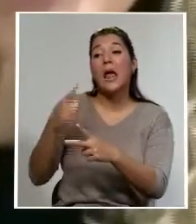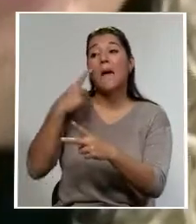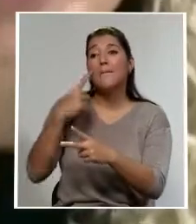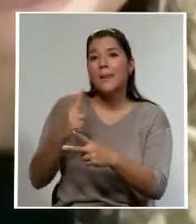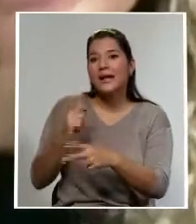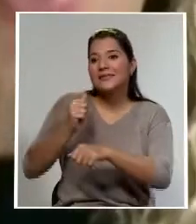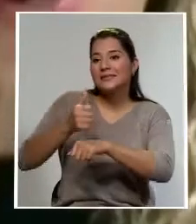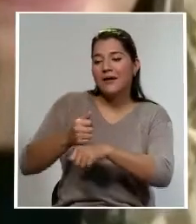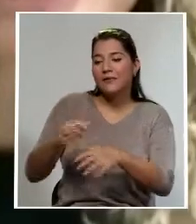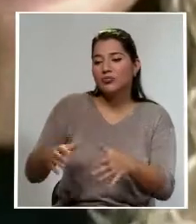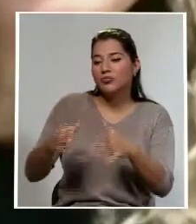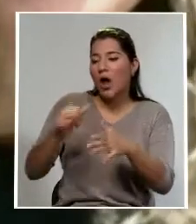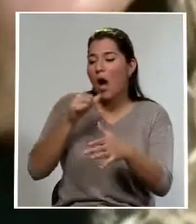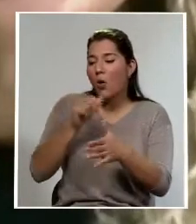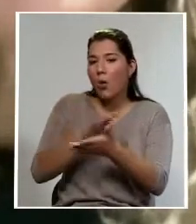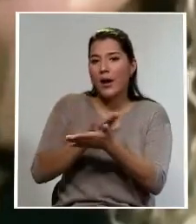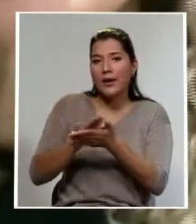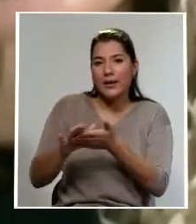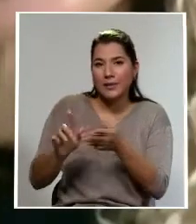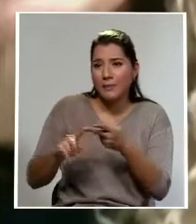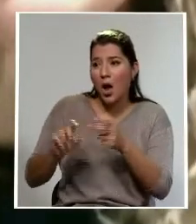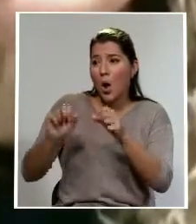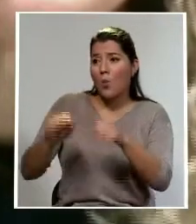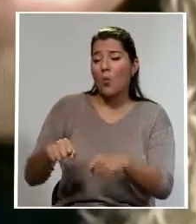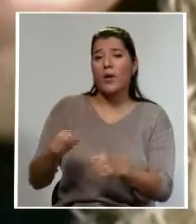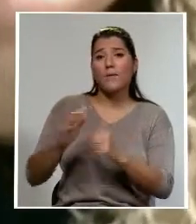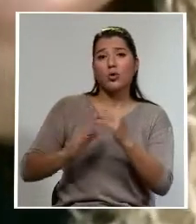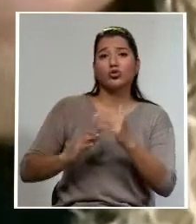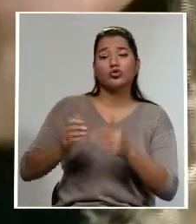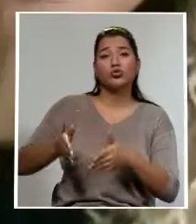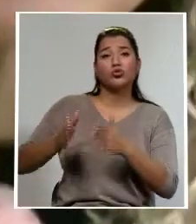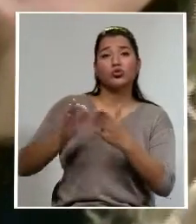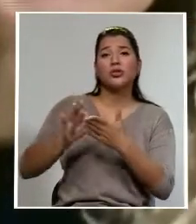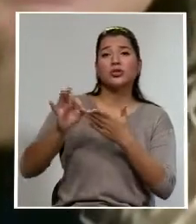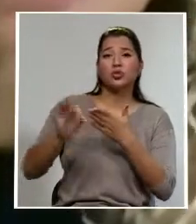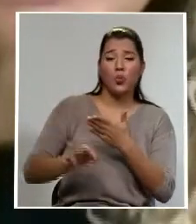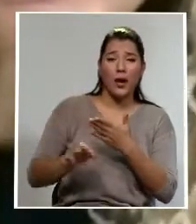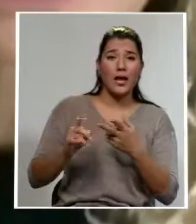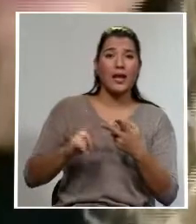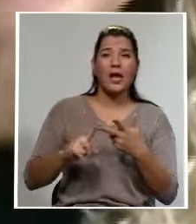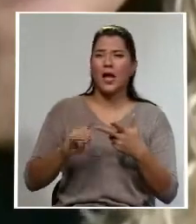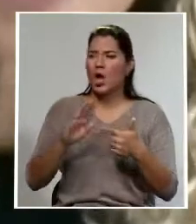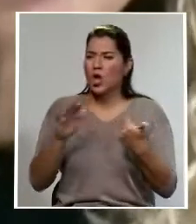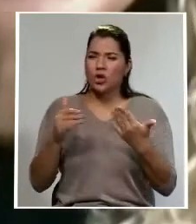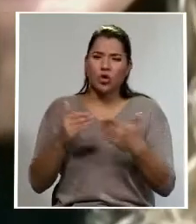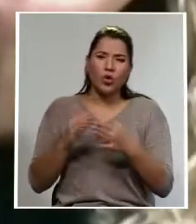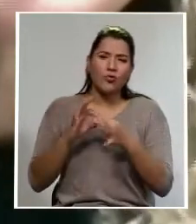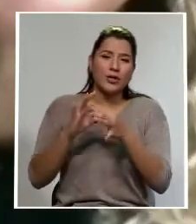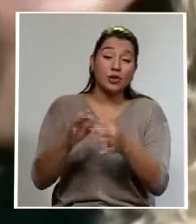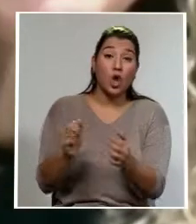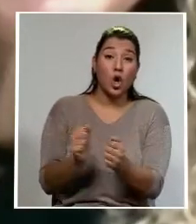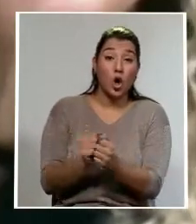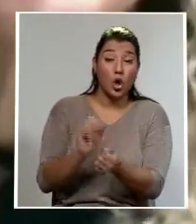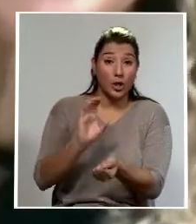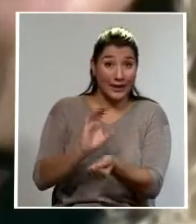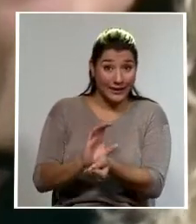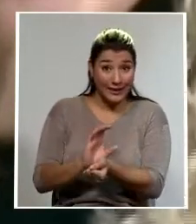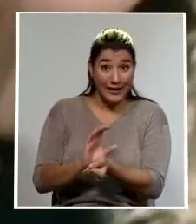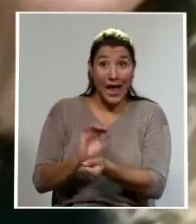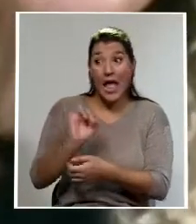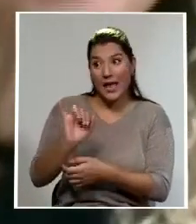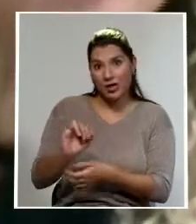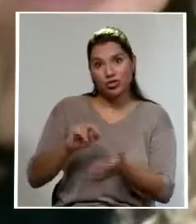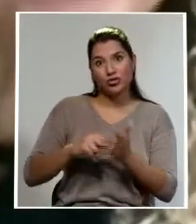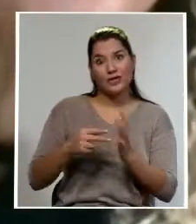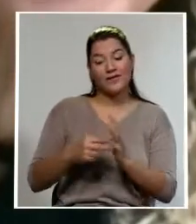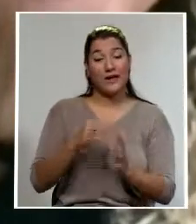podemos construir escuelas, podemos construir, bueno, todo lo que tenga que ver con el área de salud, ciertamente le va a traer un